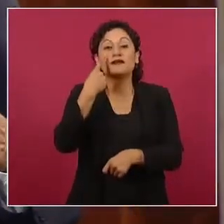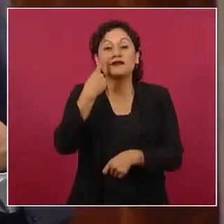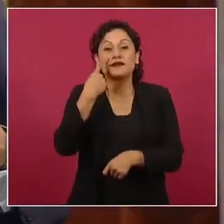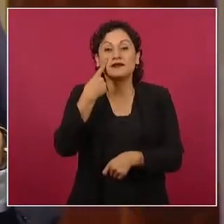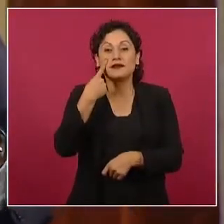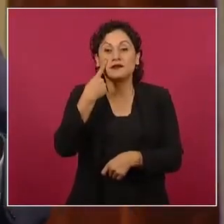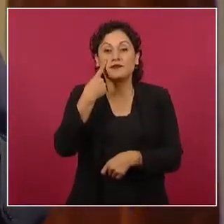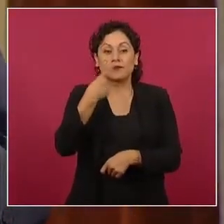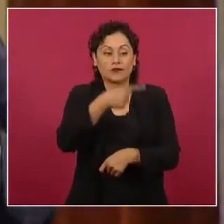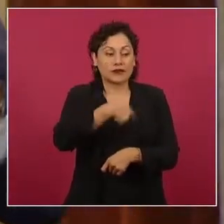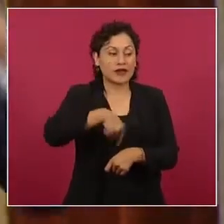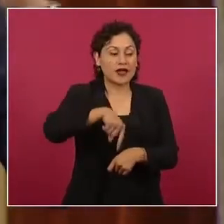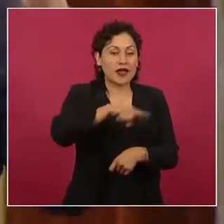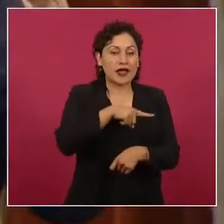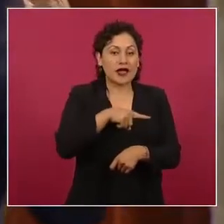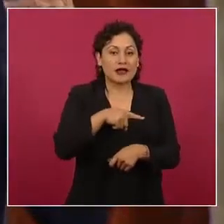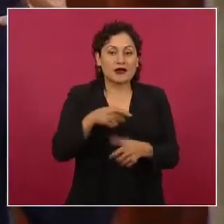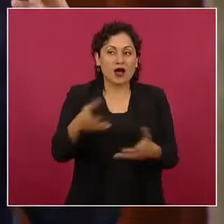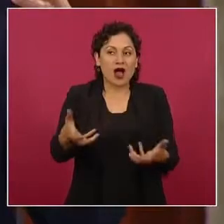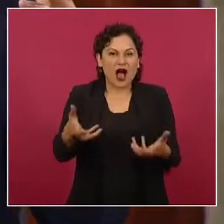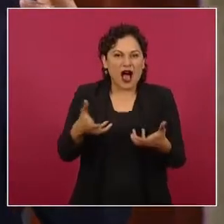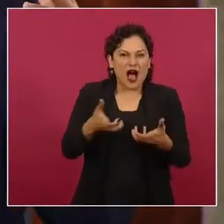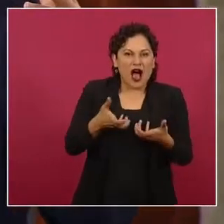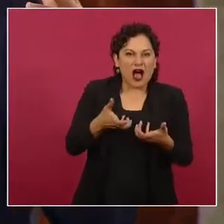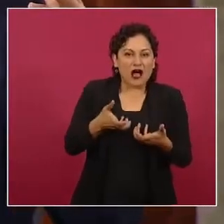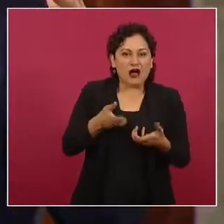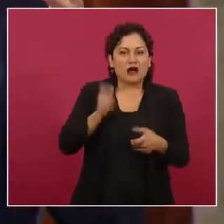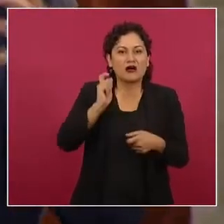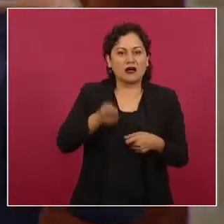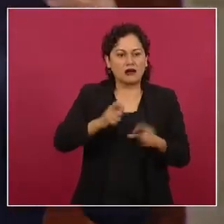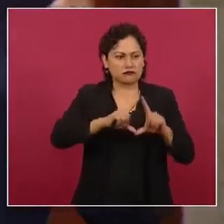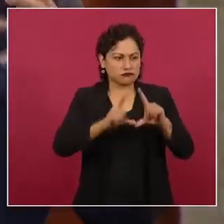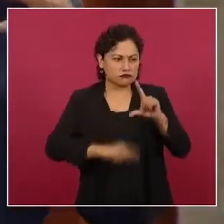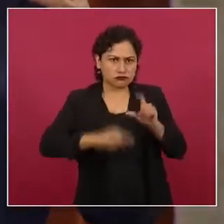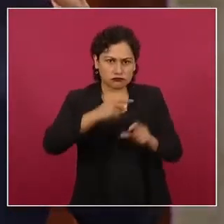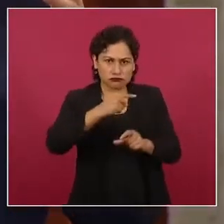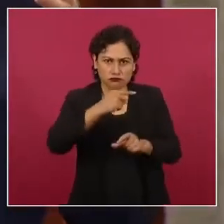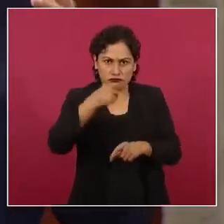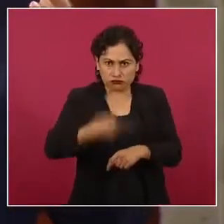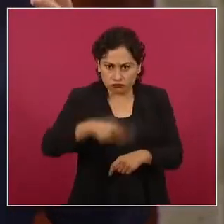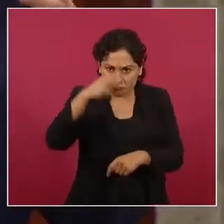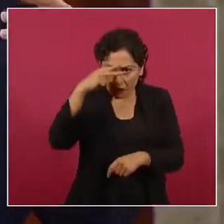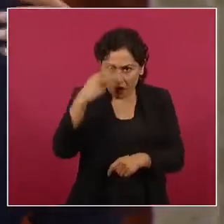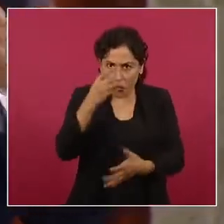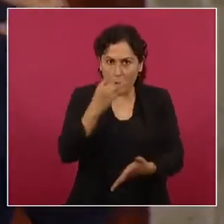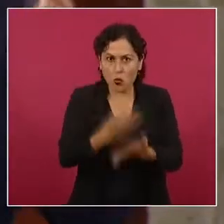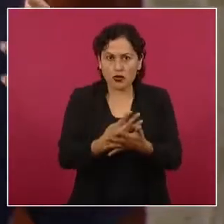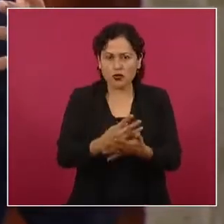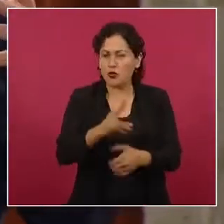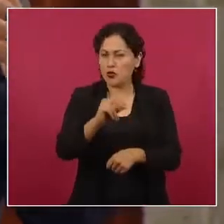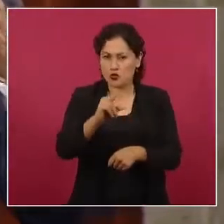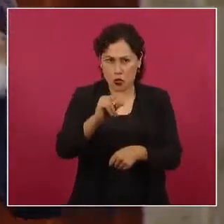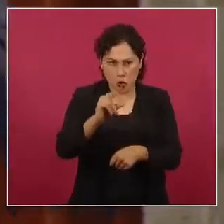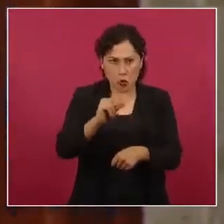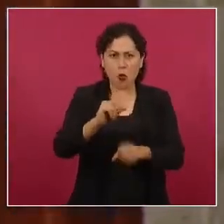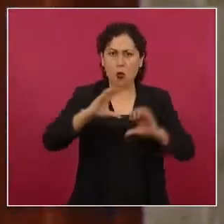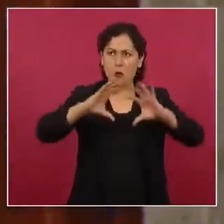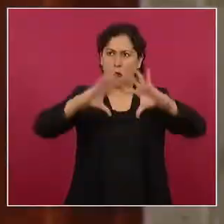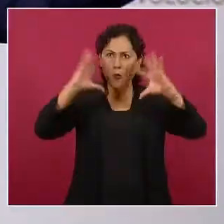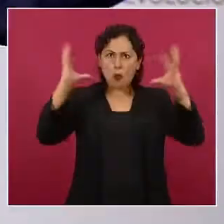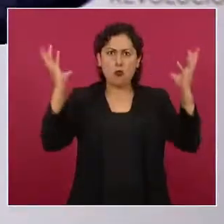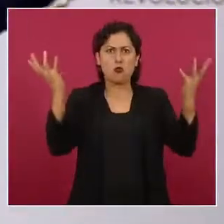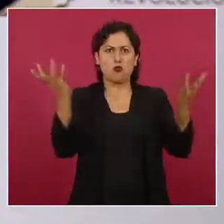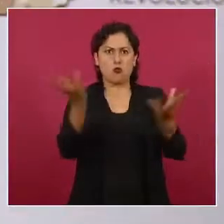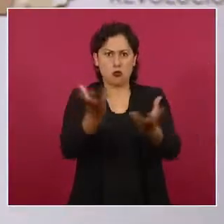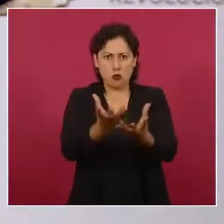son transnacionales y no son solo las